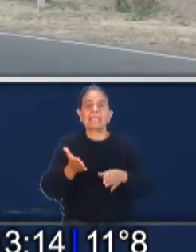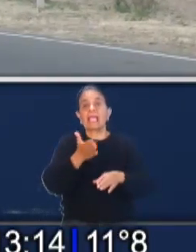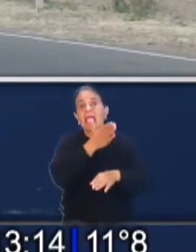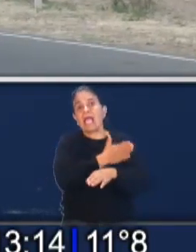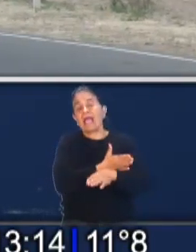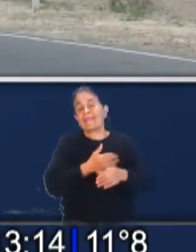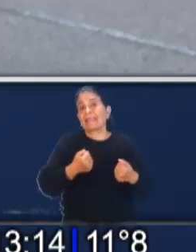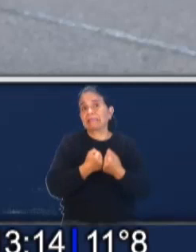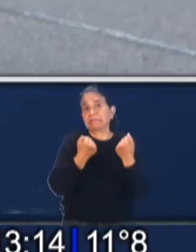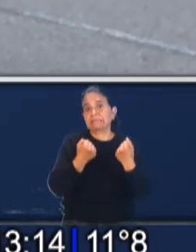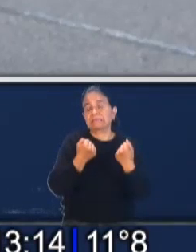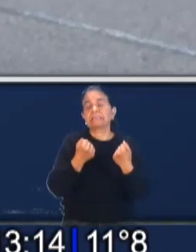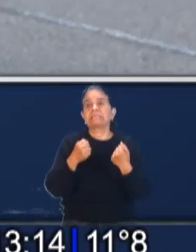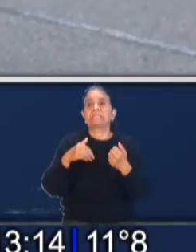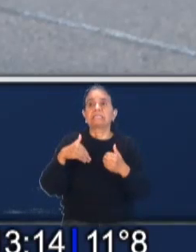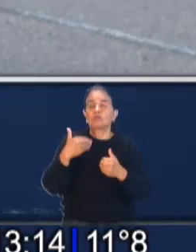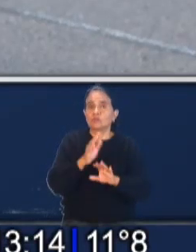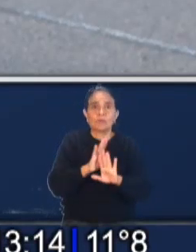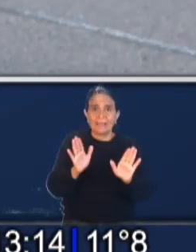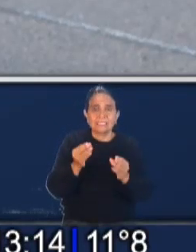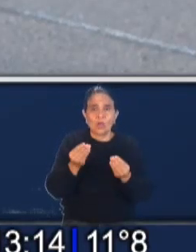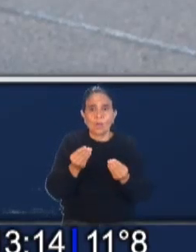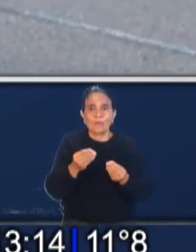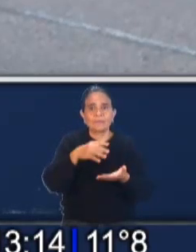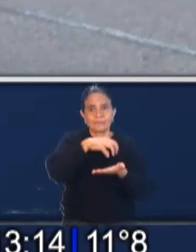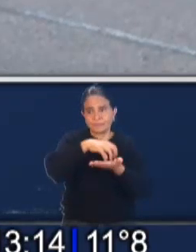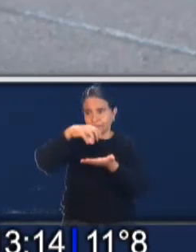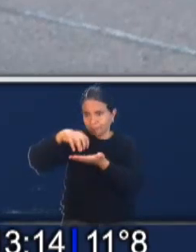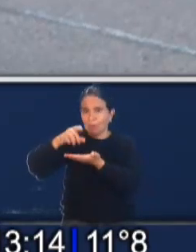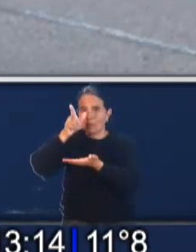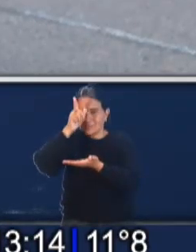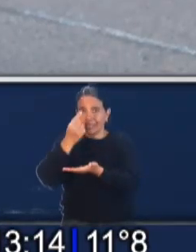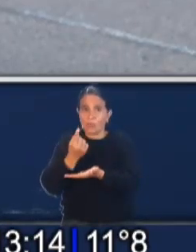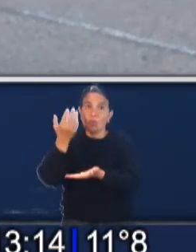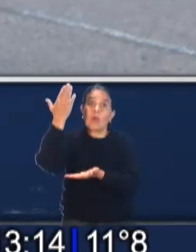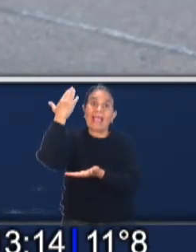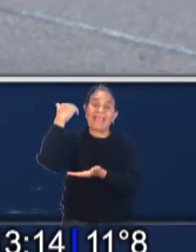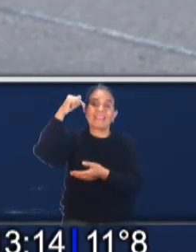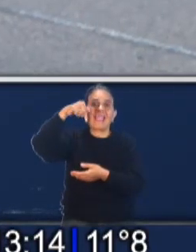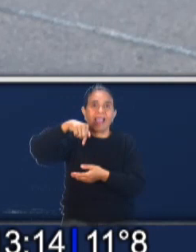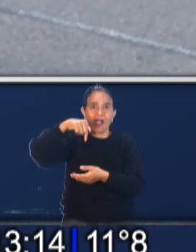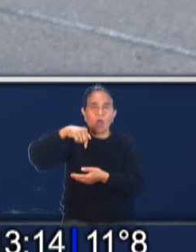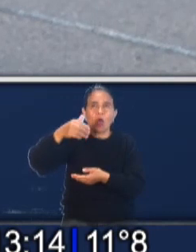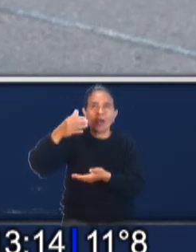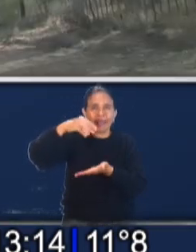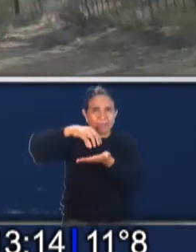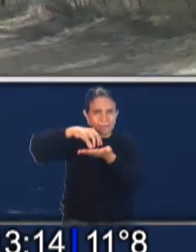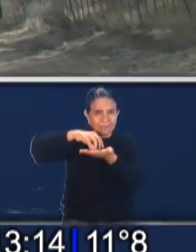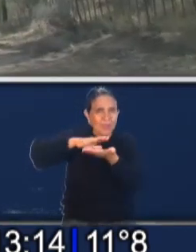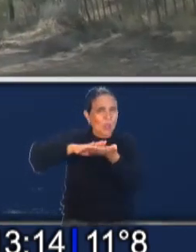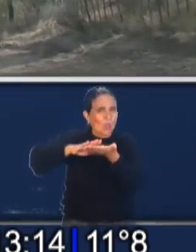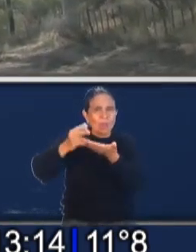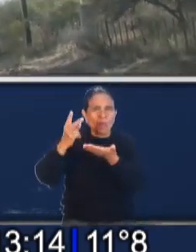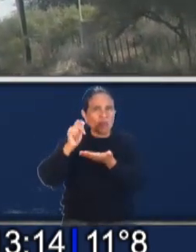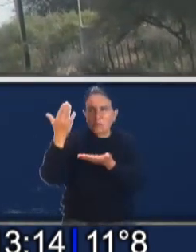otras ocasiones. No, tenemos dos puestos policiales sobre la autopista, uno que estaba y hay una caseta que está puesta hace alrededor de 2 meses.